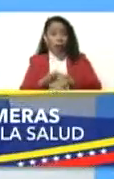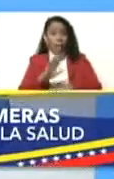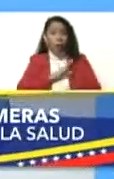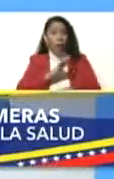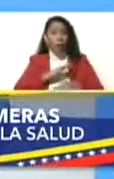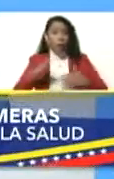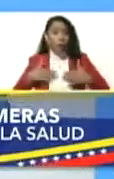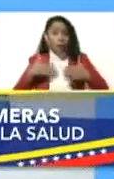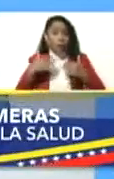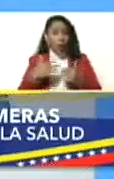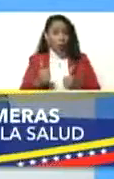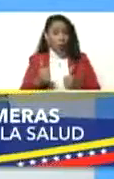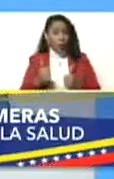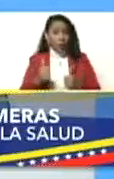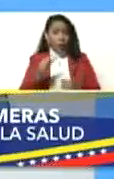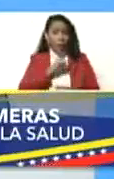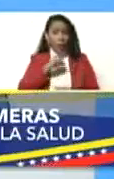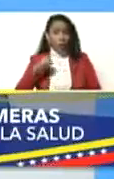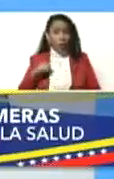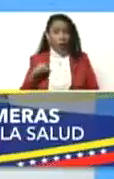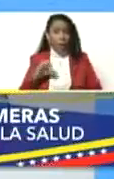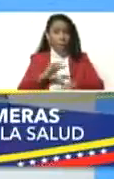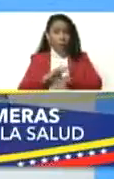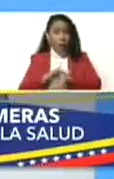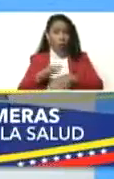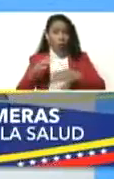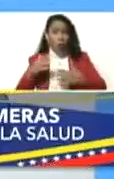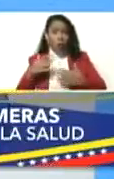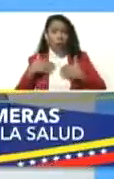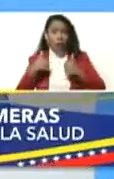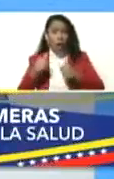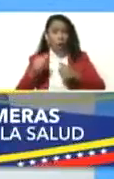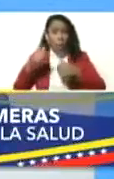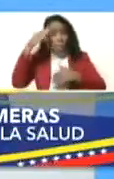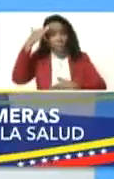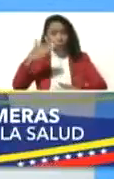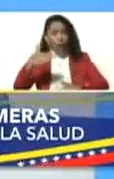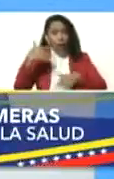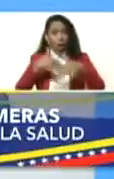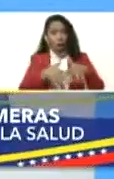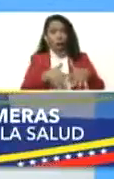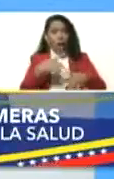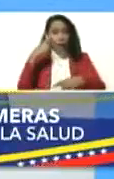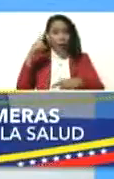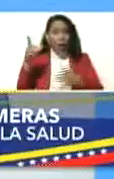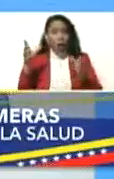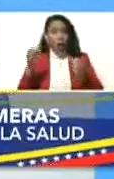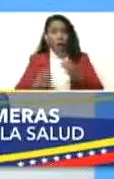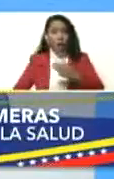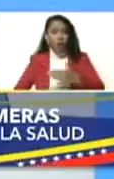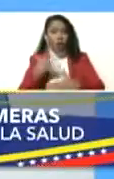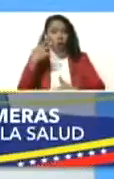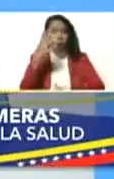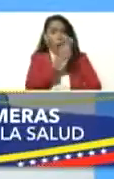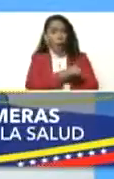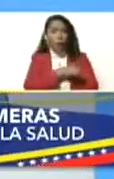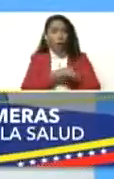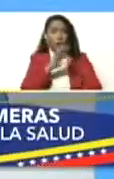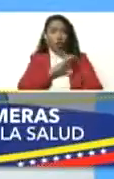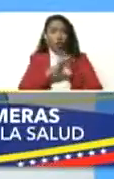salud, el personal médico, la sanidad militar y hasta la fundación de los hospitales. Desde la